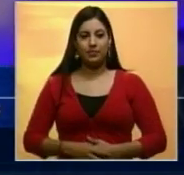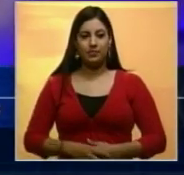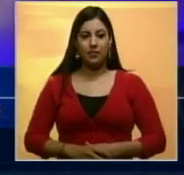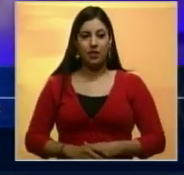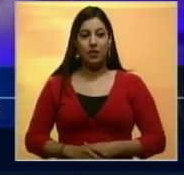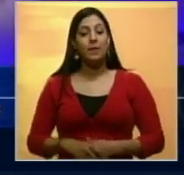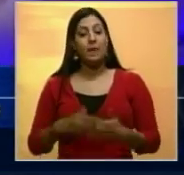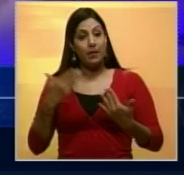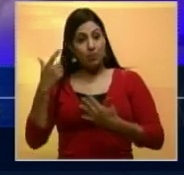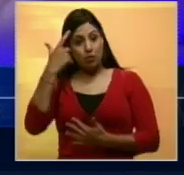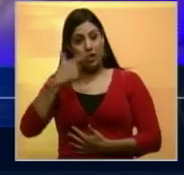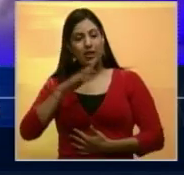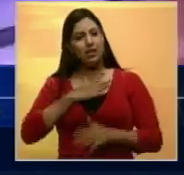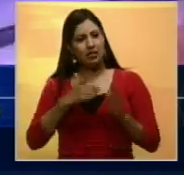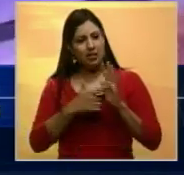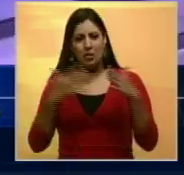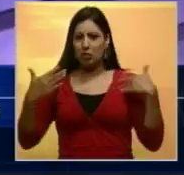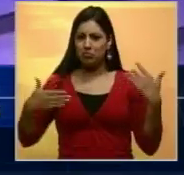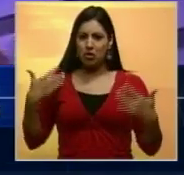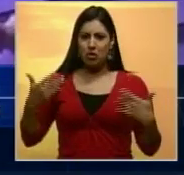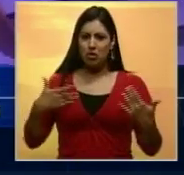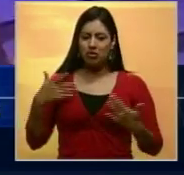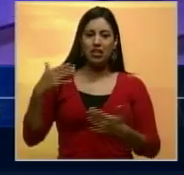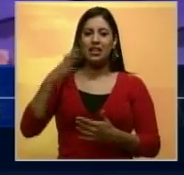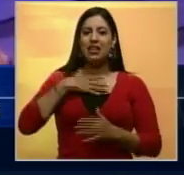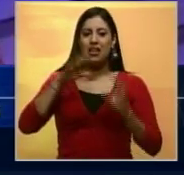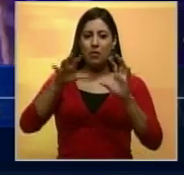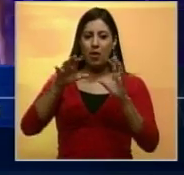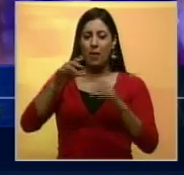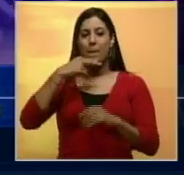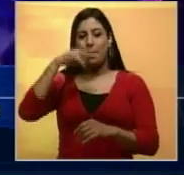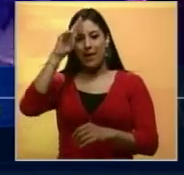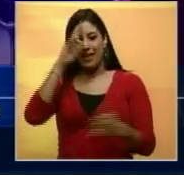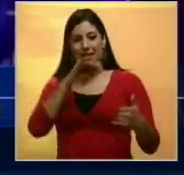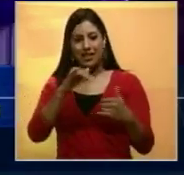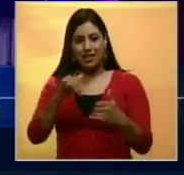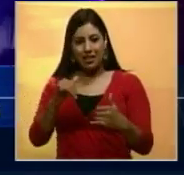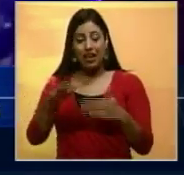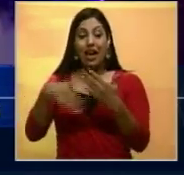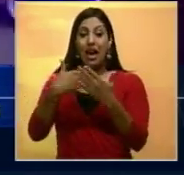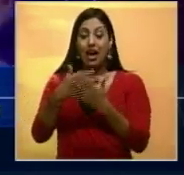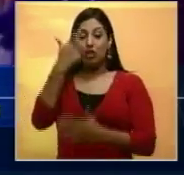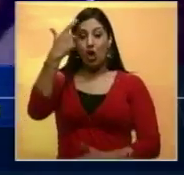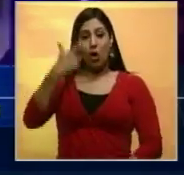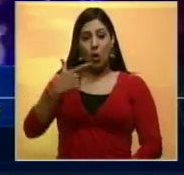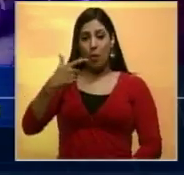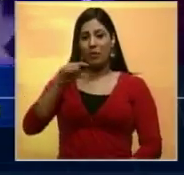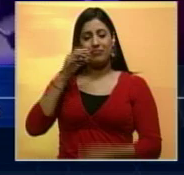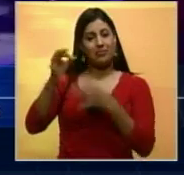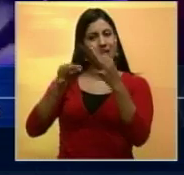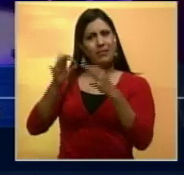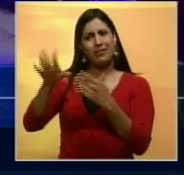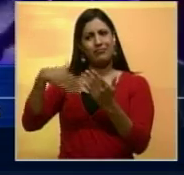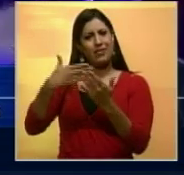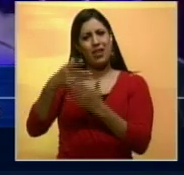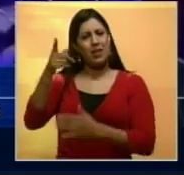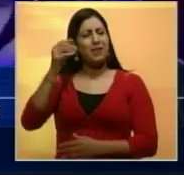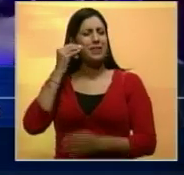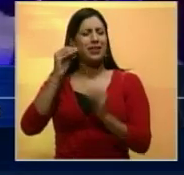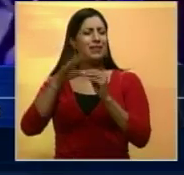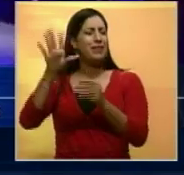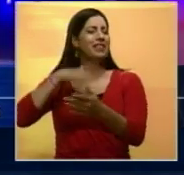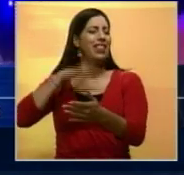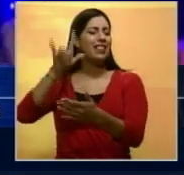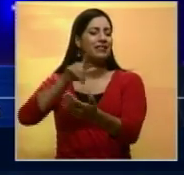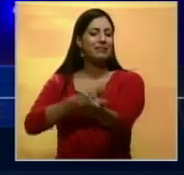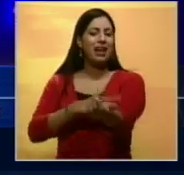aclamaban. J-Lo se mostró contenta con la travesura que le hizo al padre de sus hijos, hasta que Marc Anthony explicara luego del beso que solo